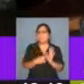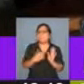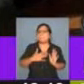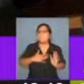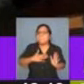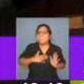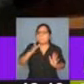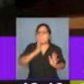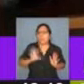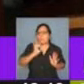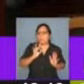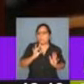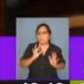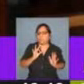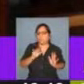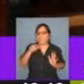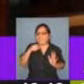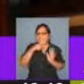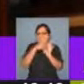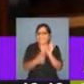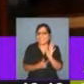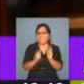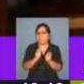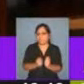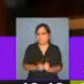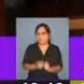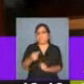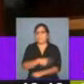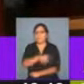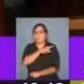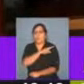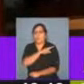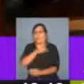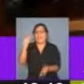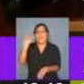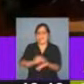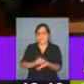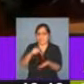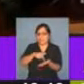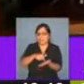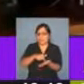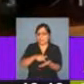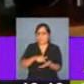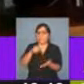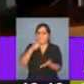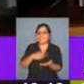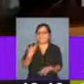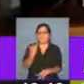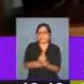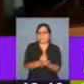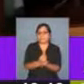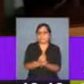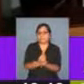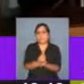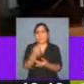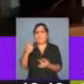es que todas estas modificaciones son facultades del Poder Legislativo, que el Poder Legislativo garantiza la representatividad